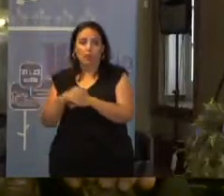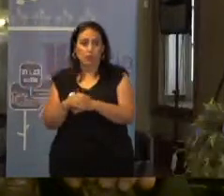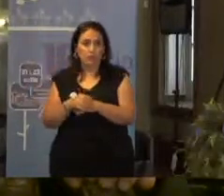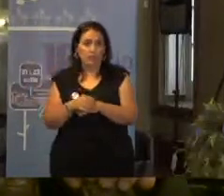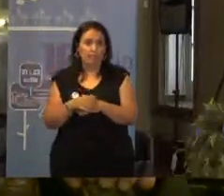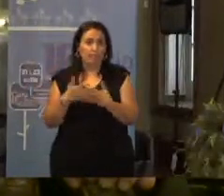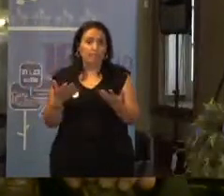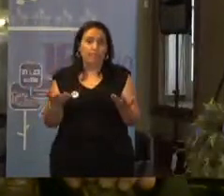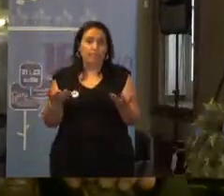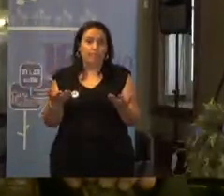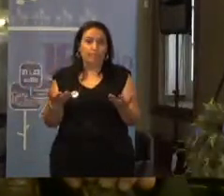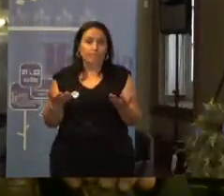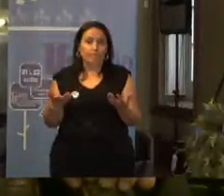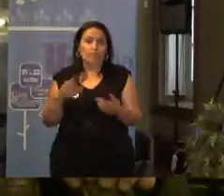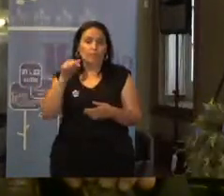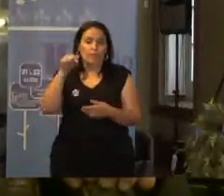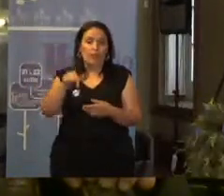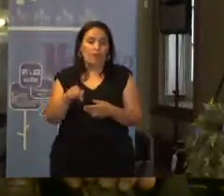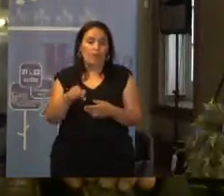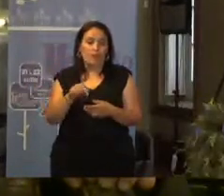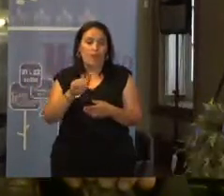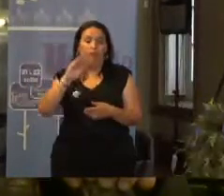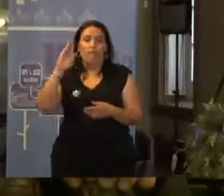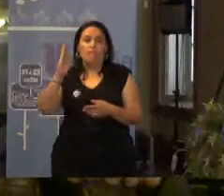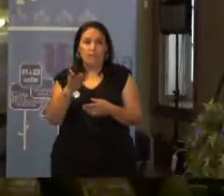pois, as forzas